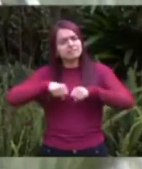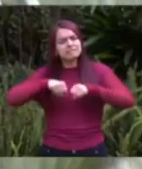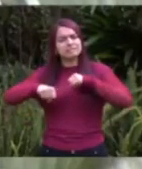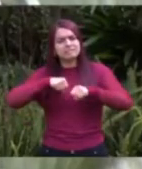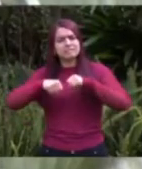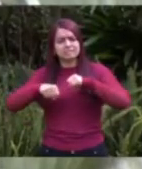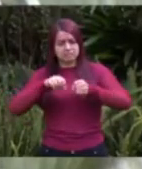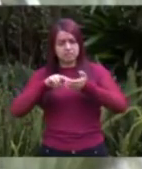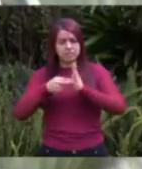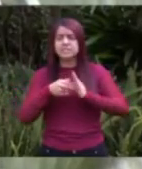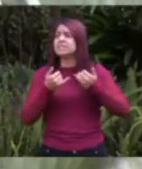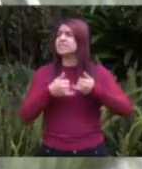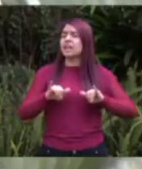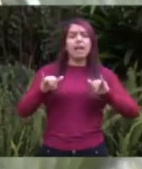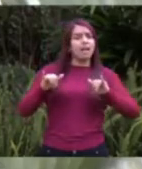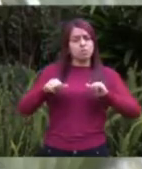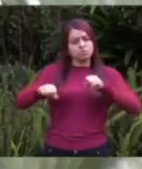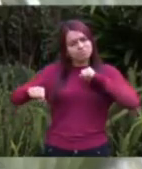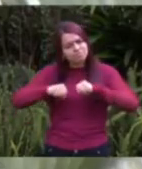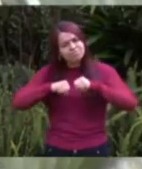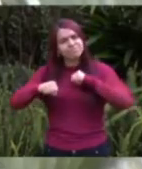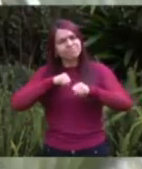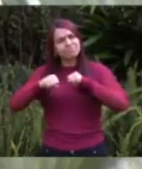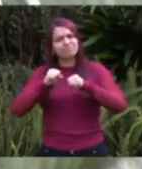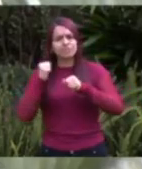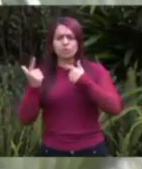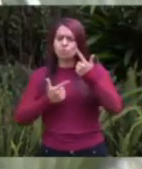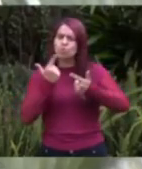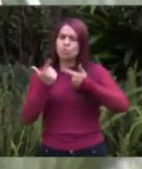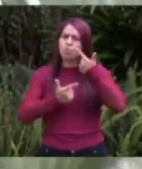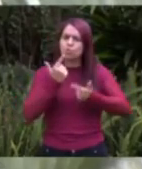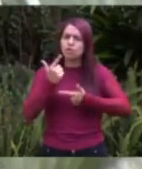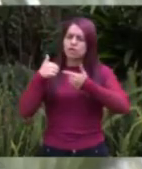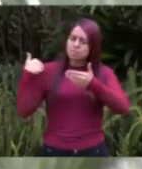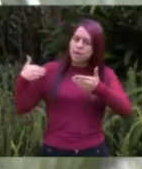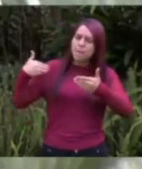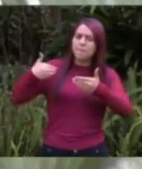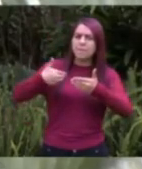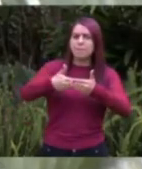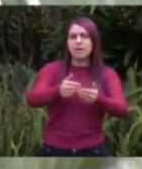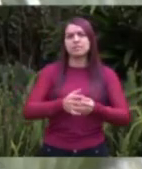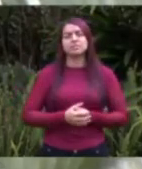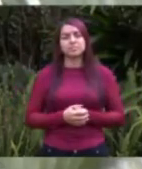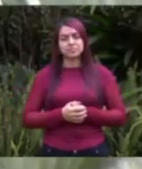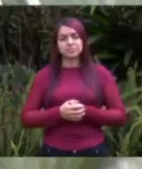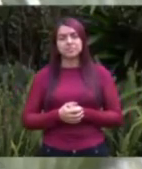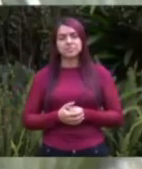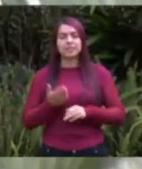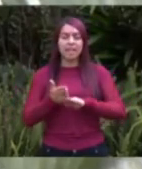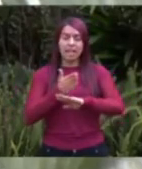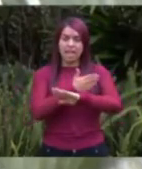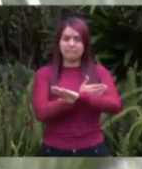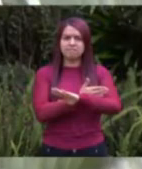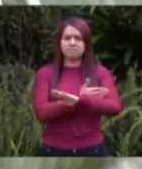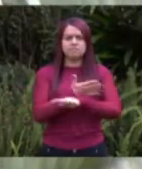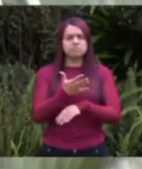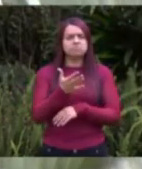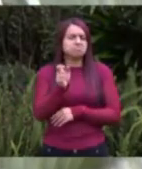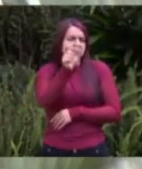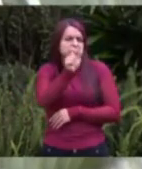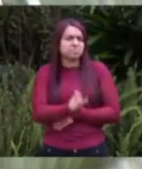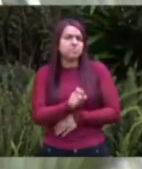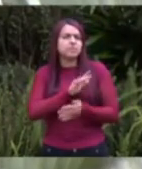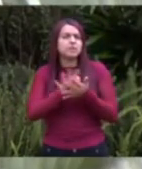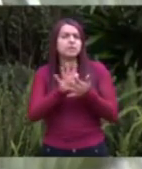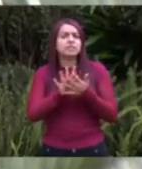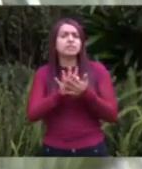hay que construirlo y seguirlo luchando cada día. Alguien decía de una institución que